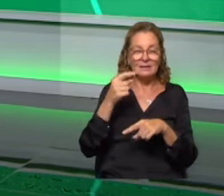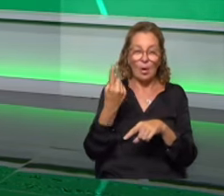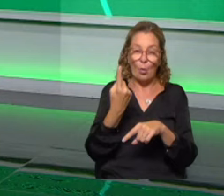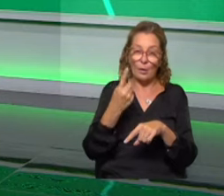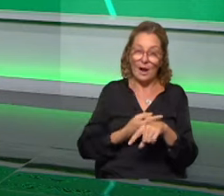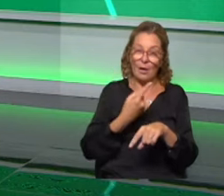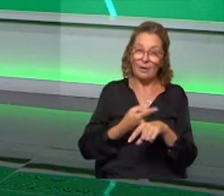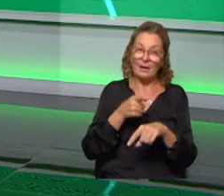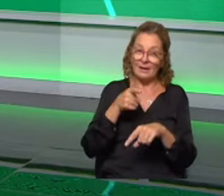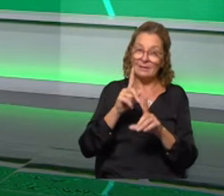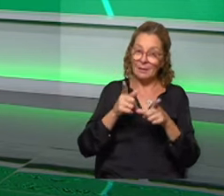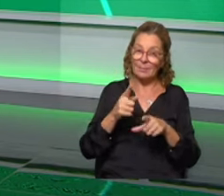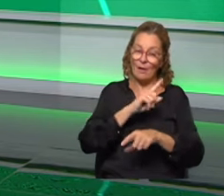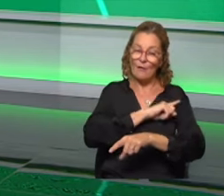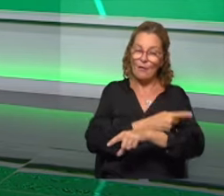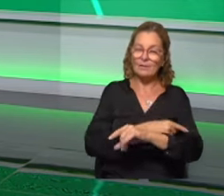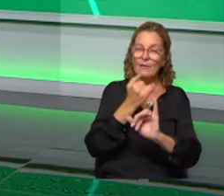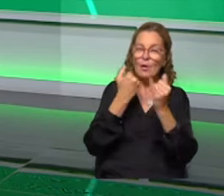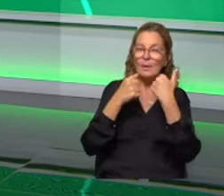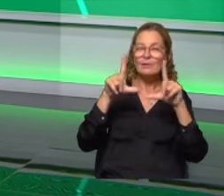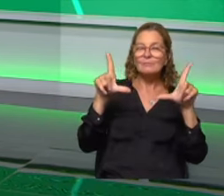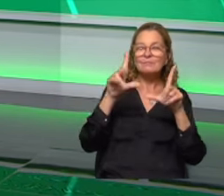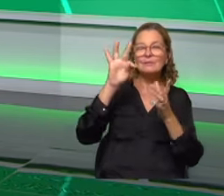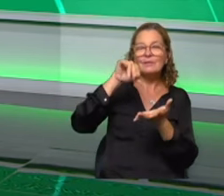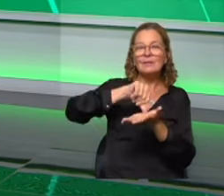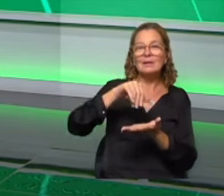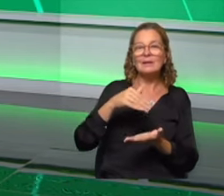bien. Que también ahí refuerza la información TV Ciudad. Bueno,